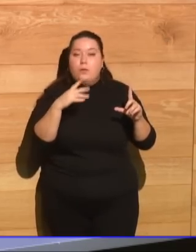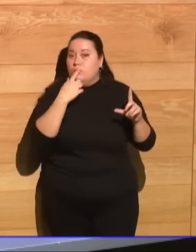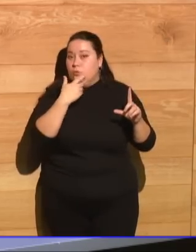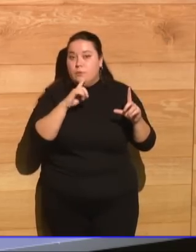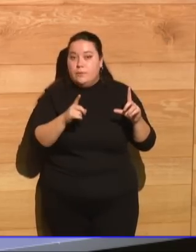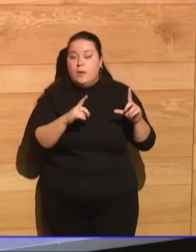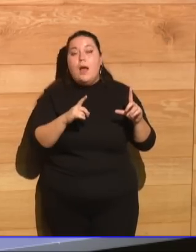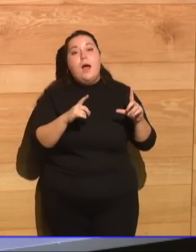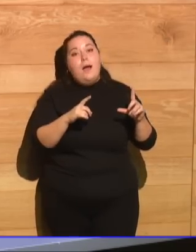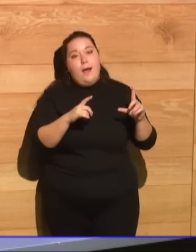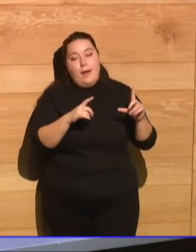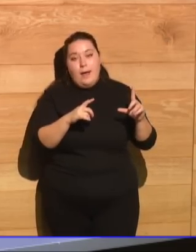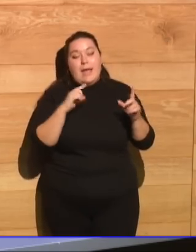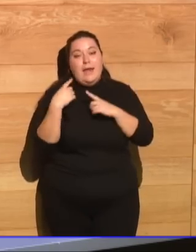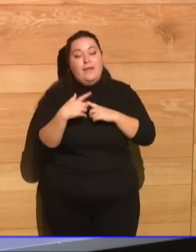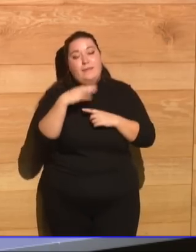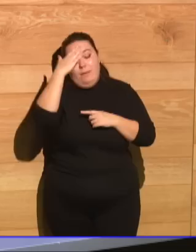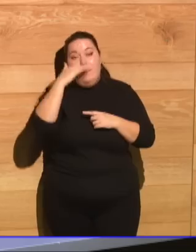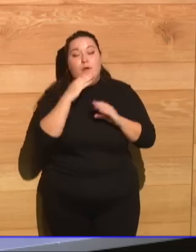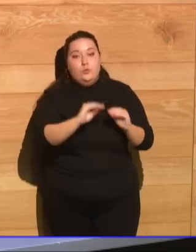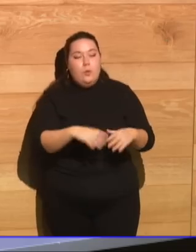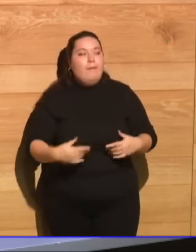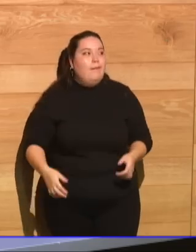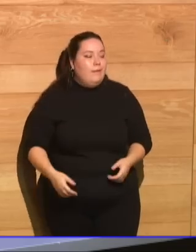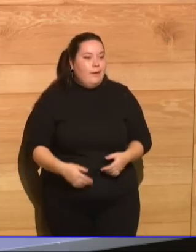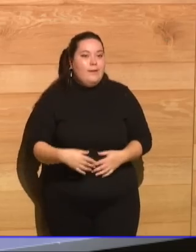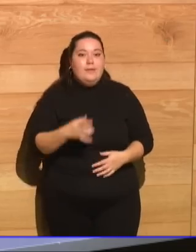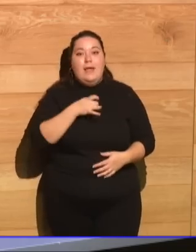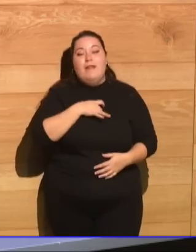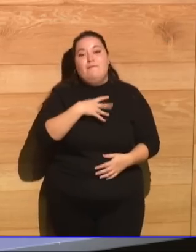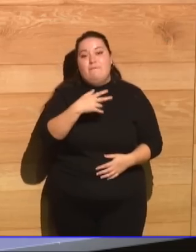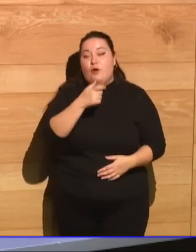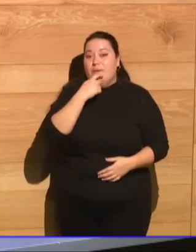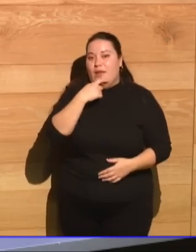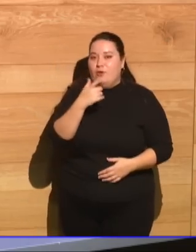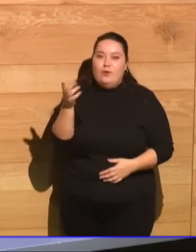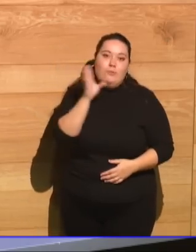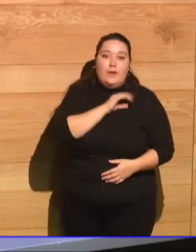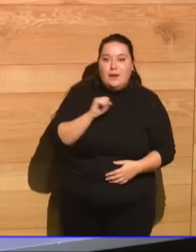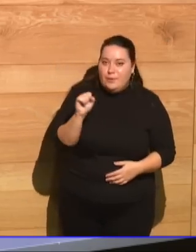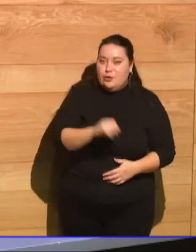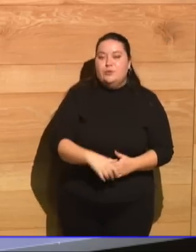Sacó de su padre. Pero él, claro, Hacía un blanco británico Oh. espectacular.